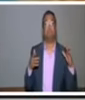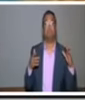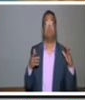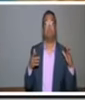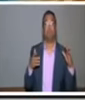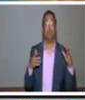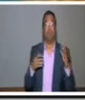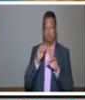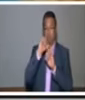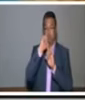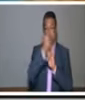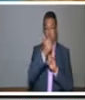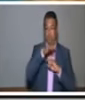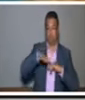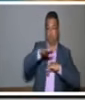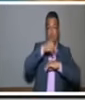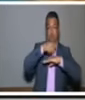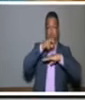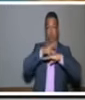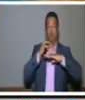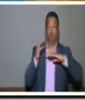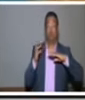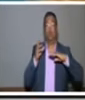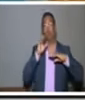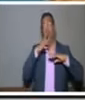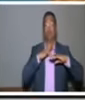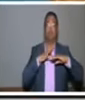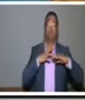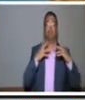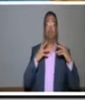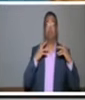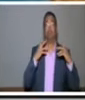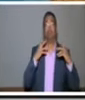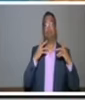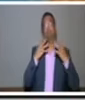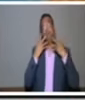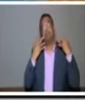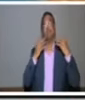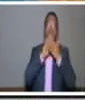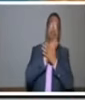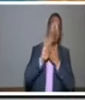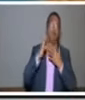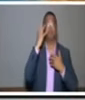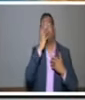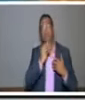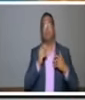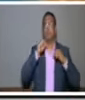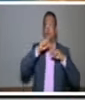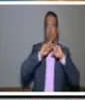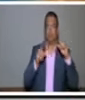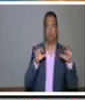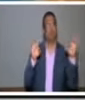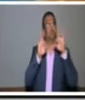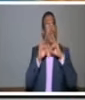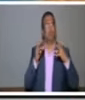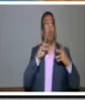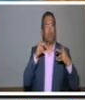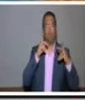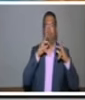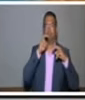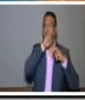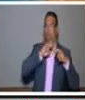el ambiente en Puerto Rico, más allá de ser un atractivo del país, es fuente principal de industrias como el